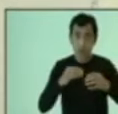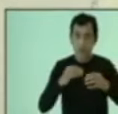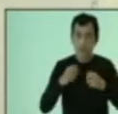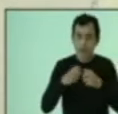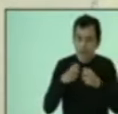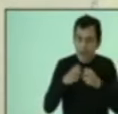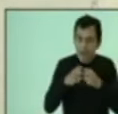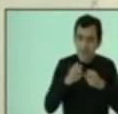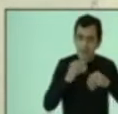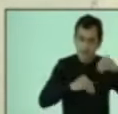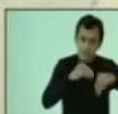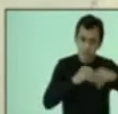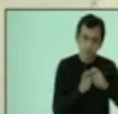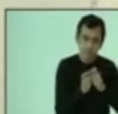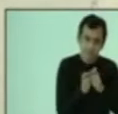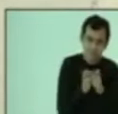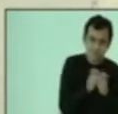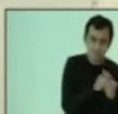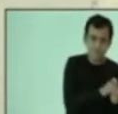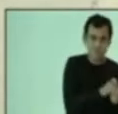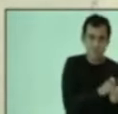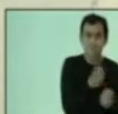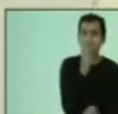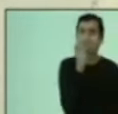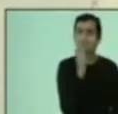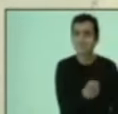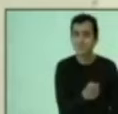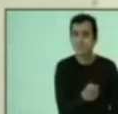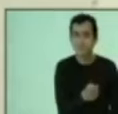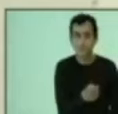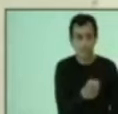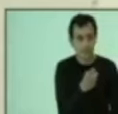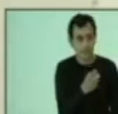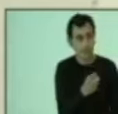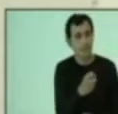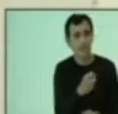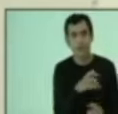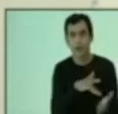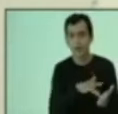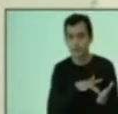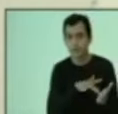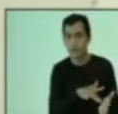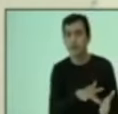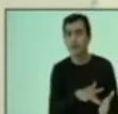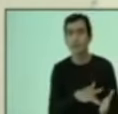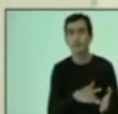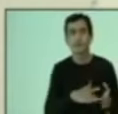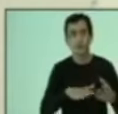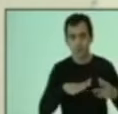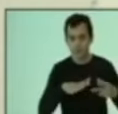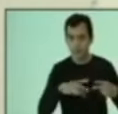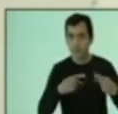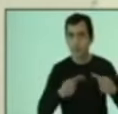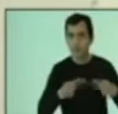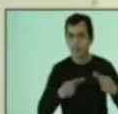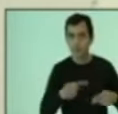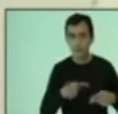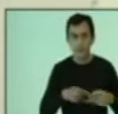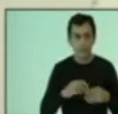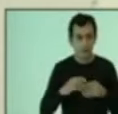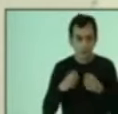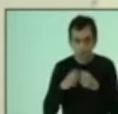Esto generaría un gran aliciente a aquellas personas que se dedican precisamente al ramo del